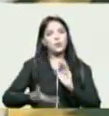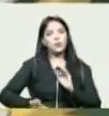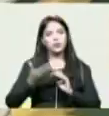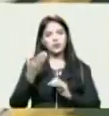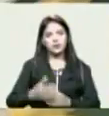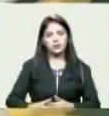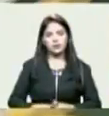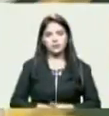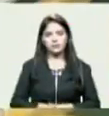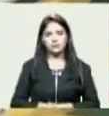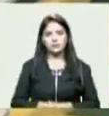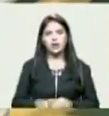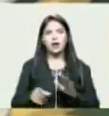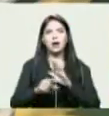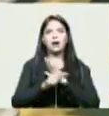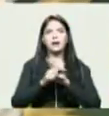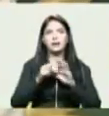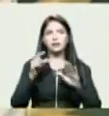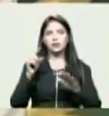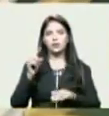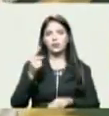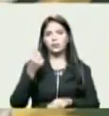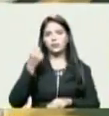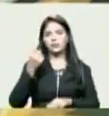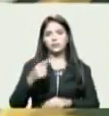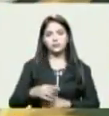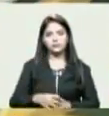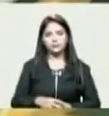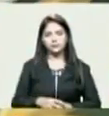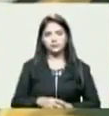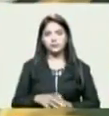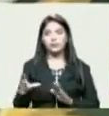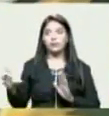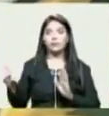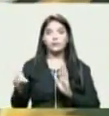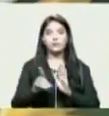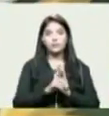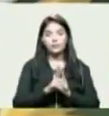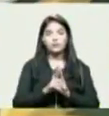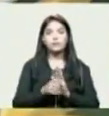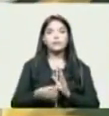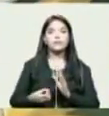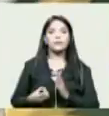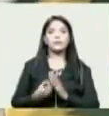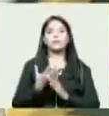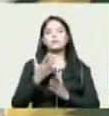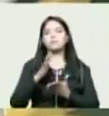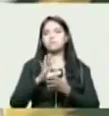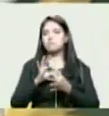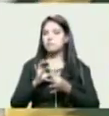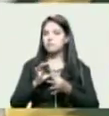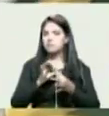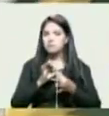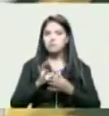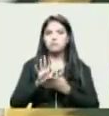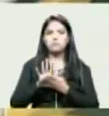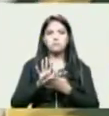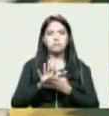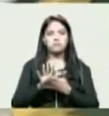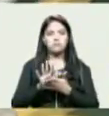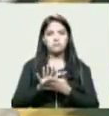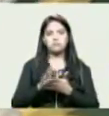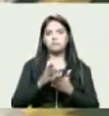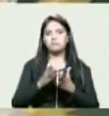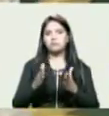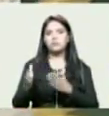relevantes. Artículo primero de este decreto de relacionamiento armonioso y pleno funcionamiento